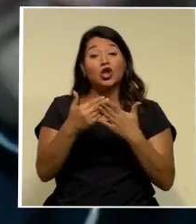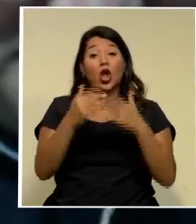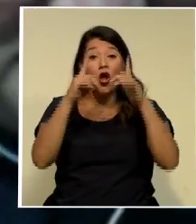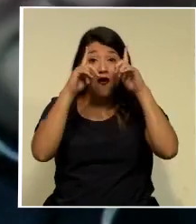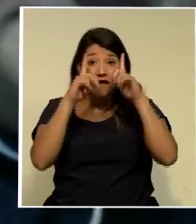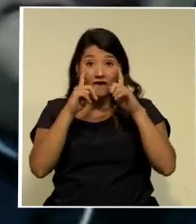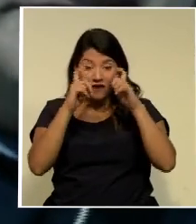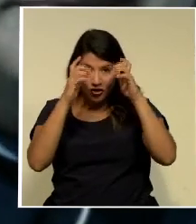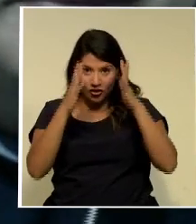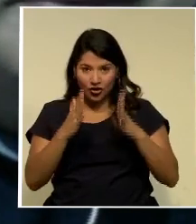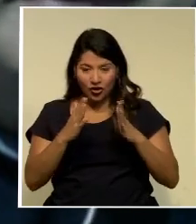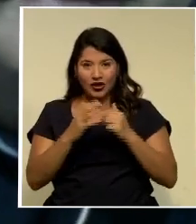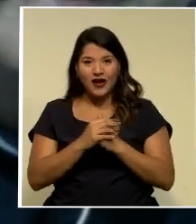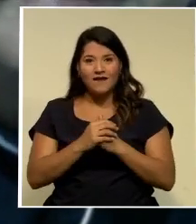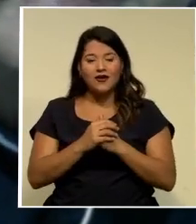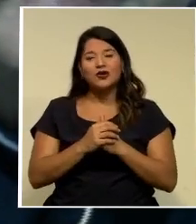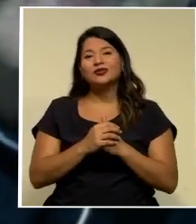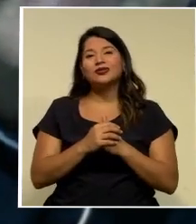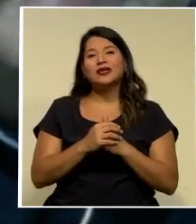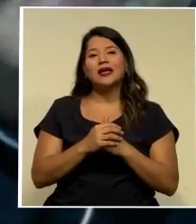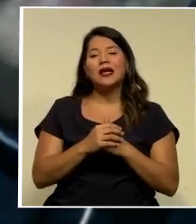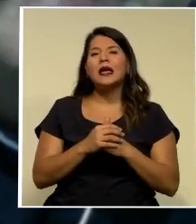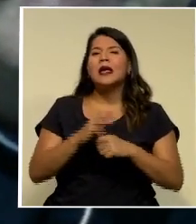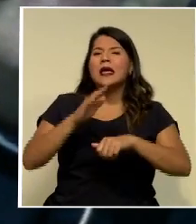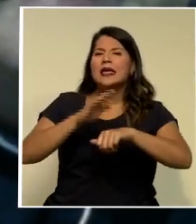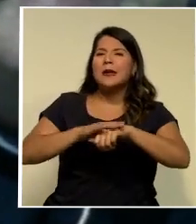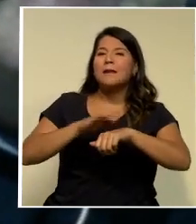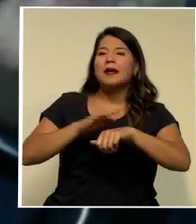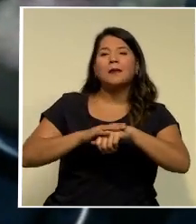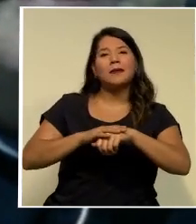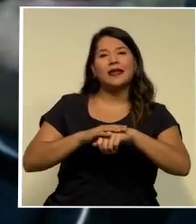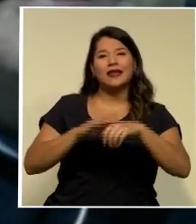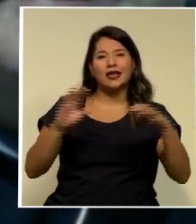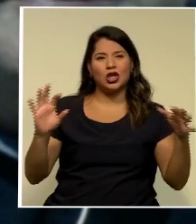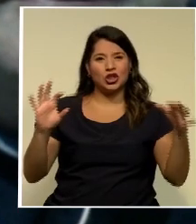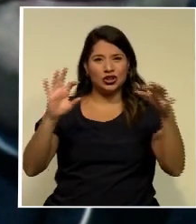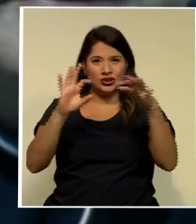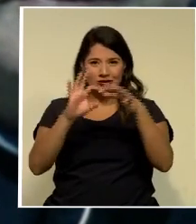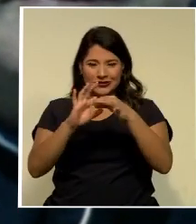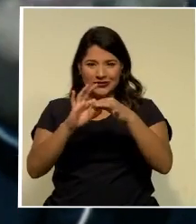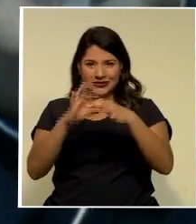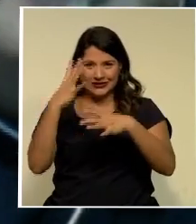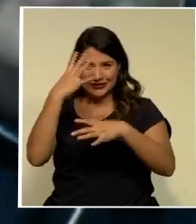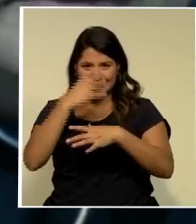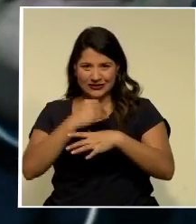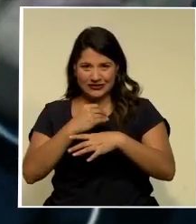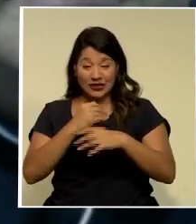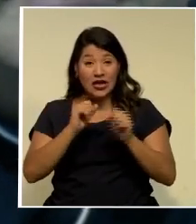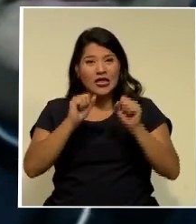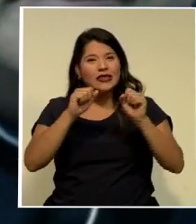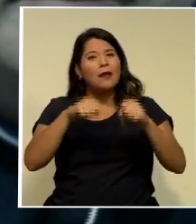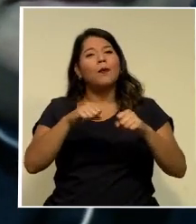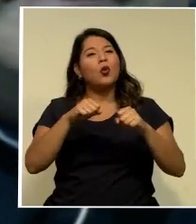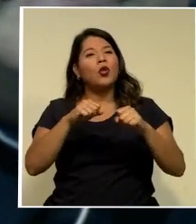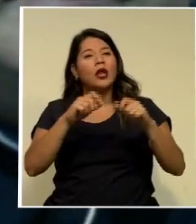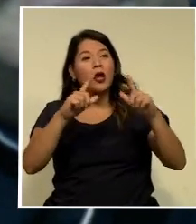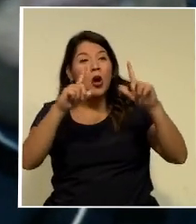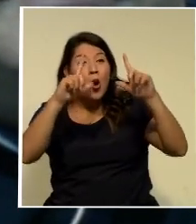los fotógrafos que hacen esa combinación tan maravillosa de congelar